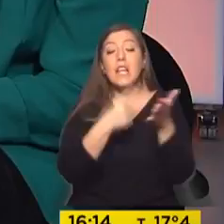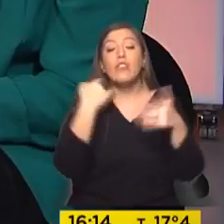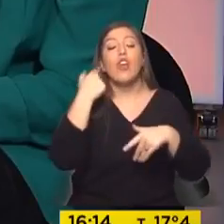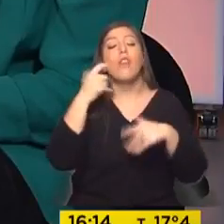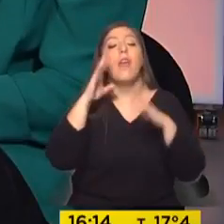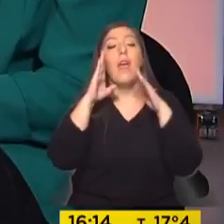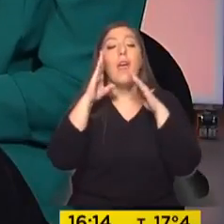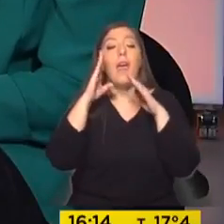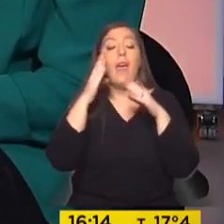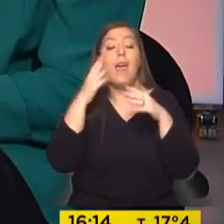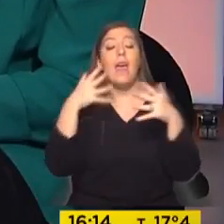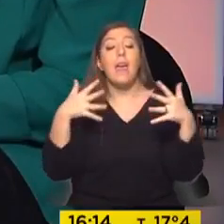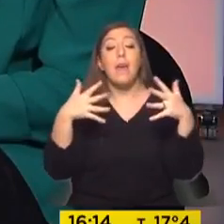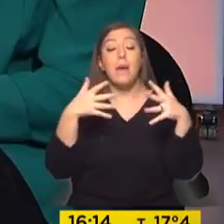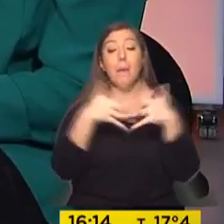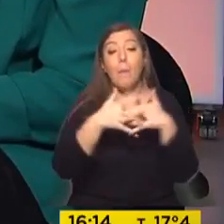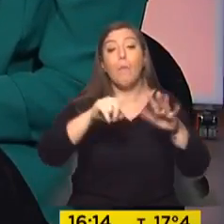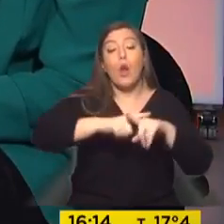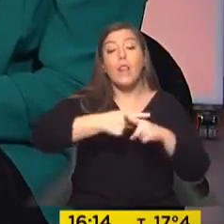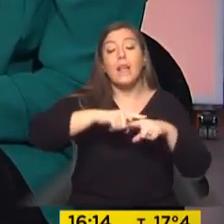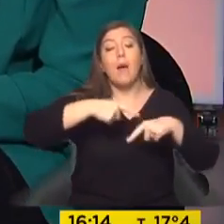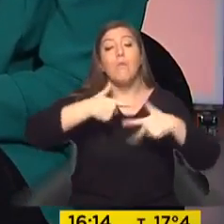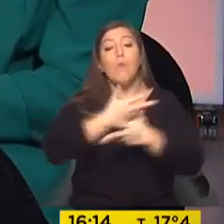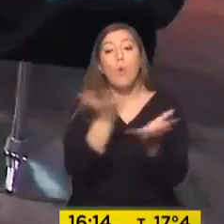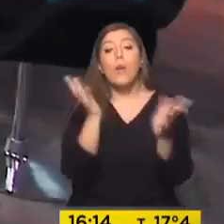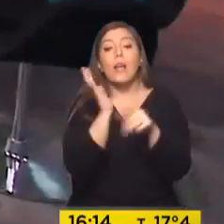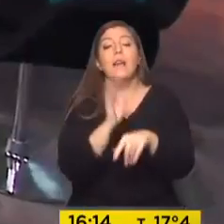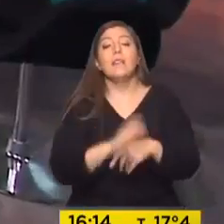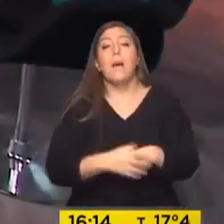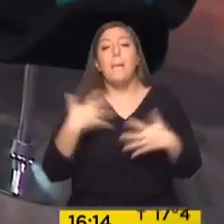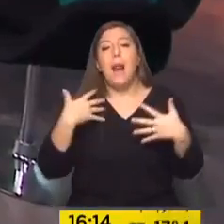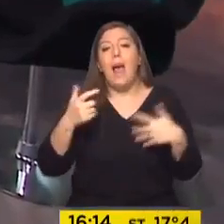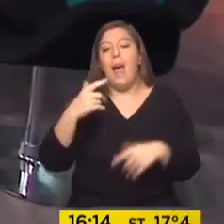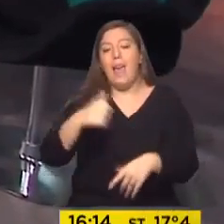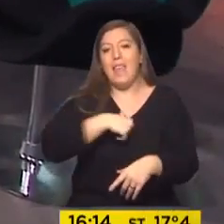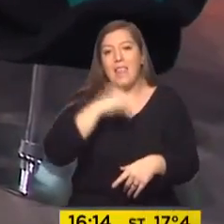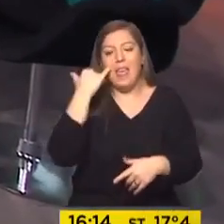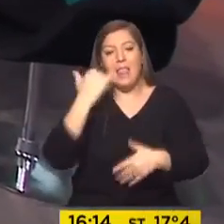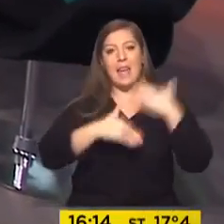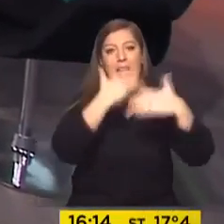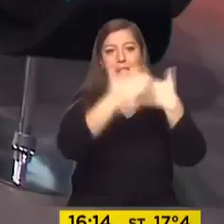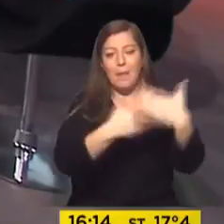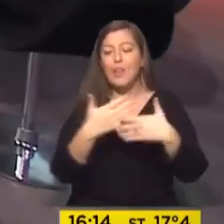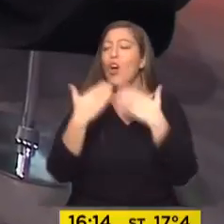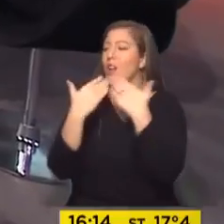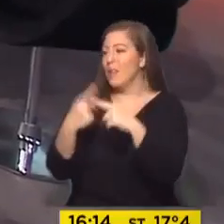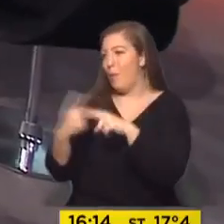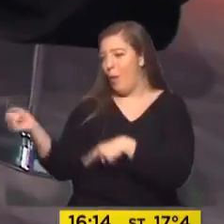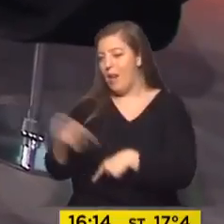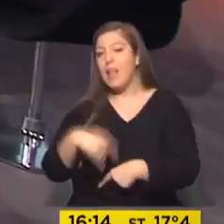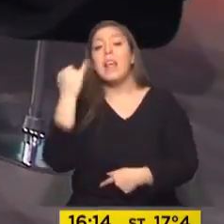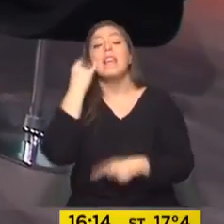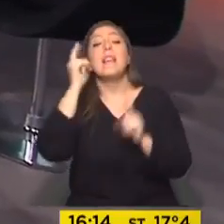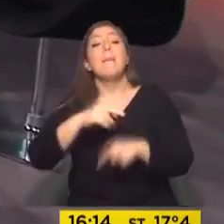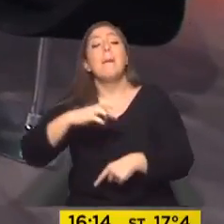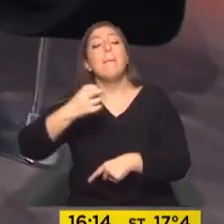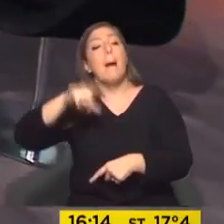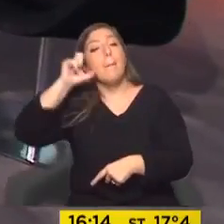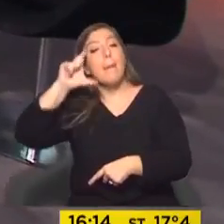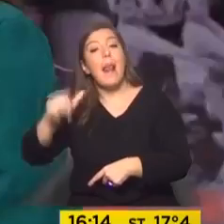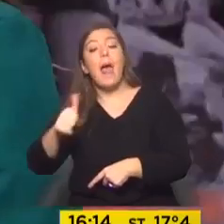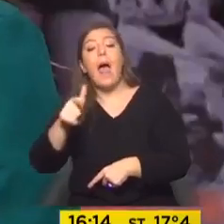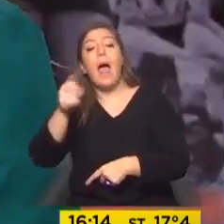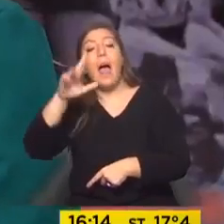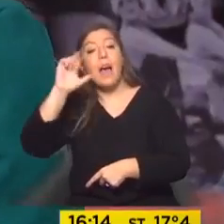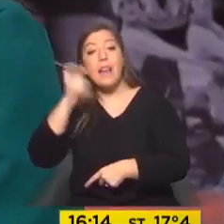Públicas para la Equidad y el Crecimiento. Gala, gracias por estar acá. Gracias por la invitación. Por favor. Y a tu lado está Pamela Ares.